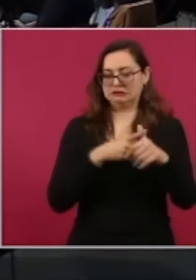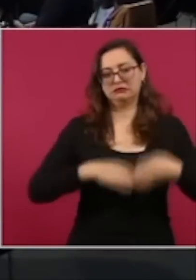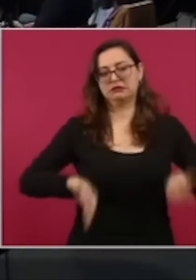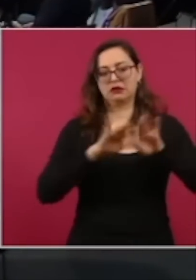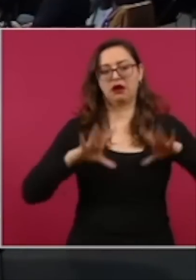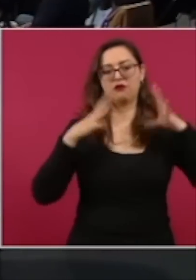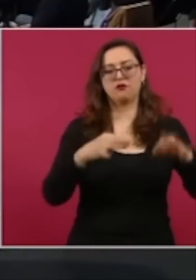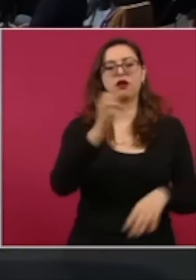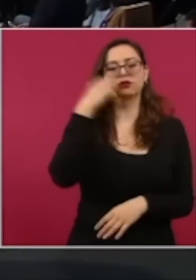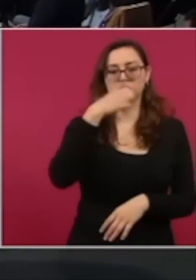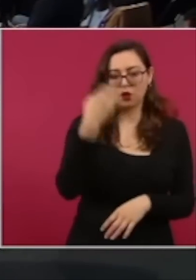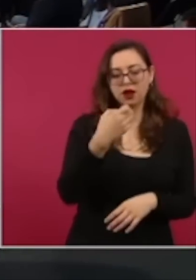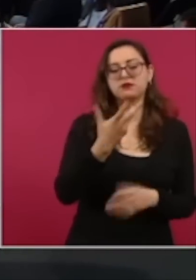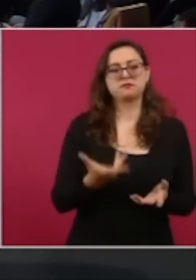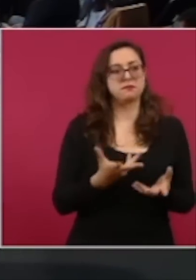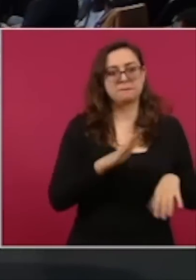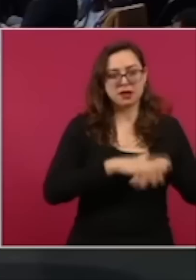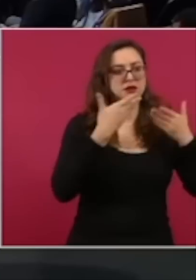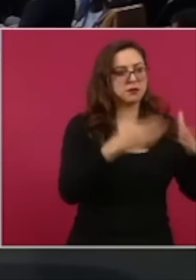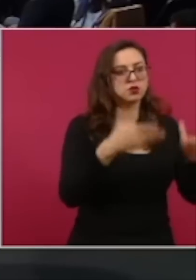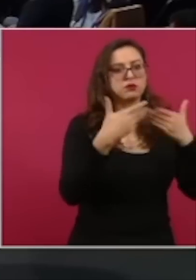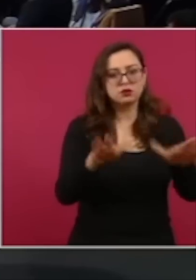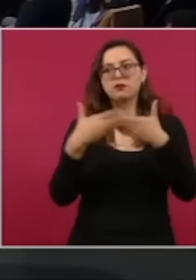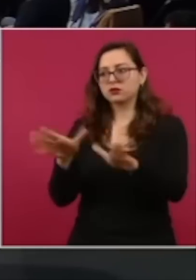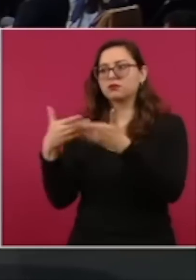que se promueva la creación de muchas escuelas.